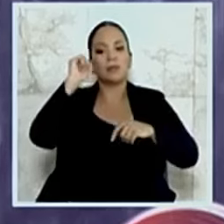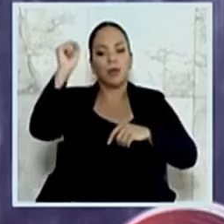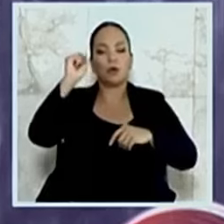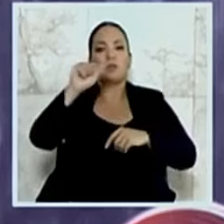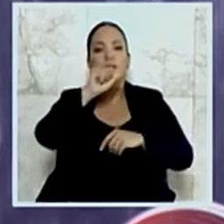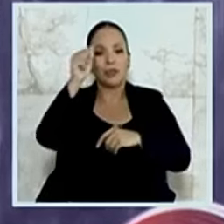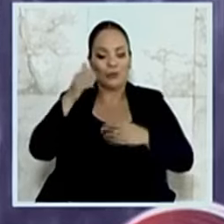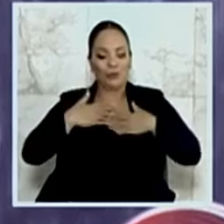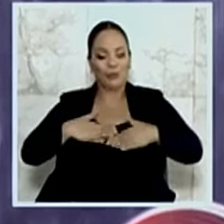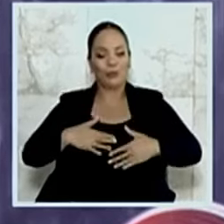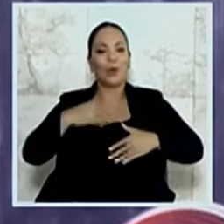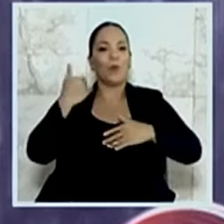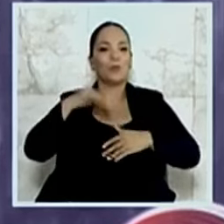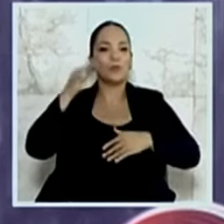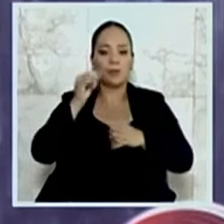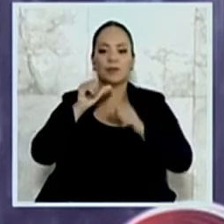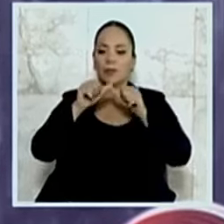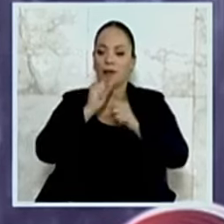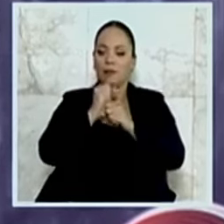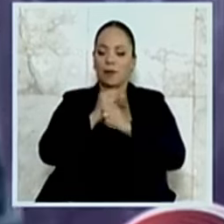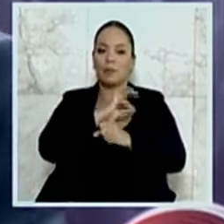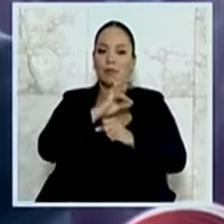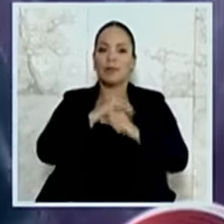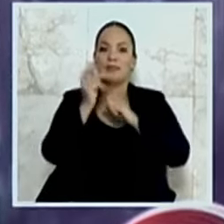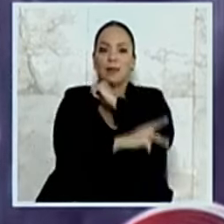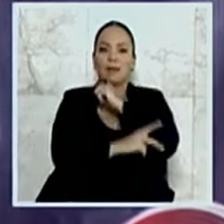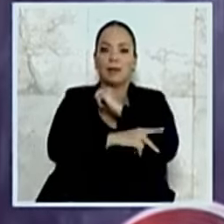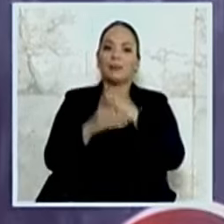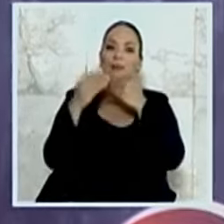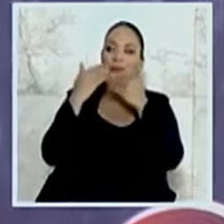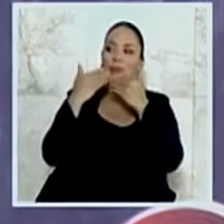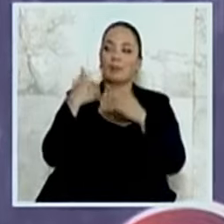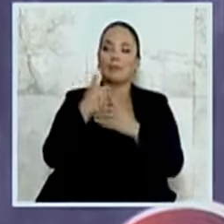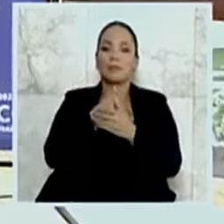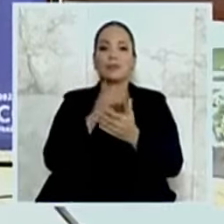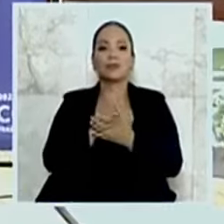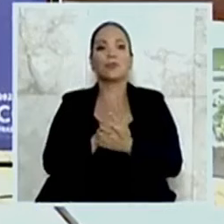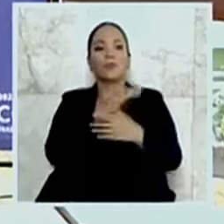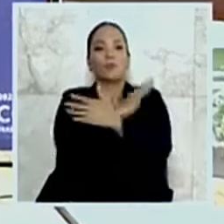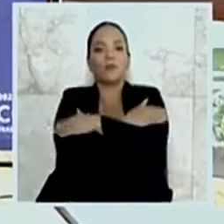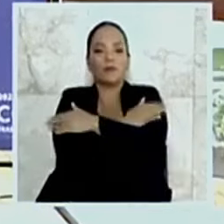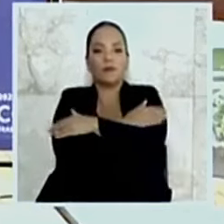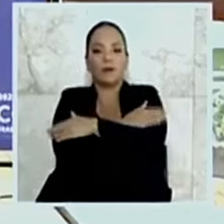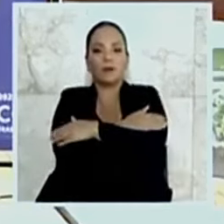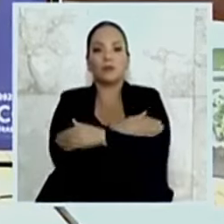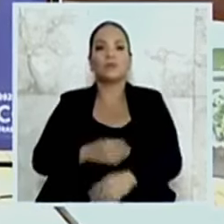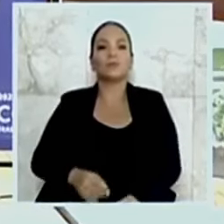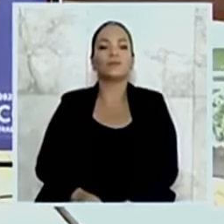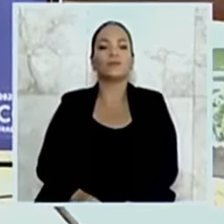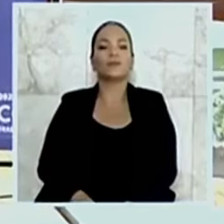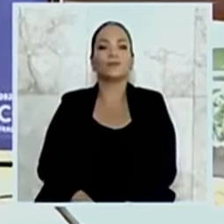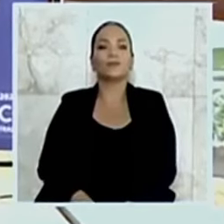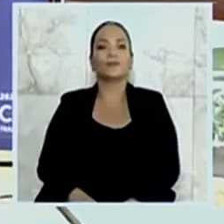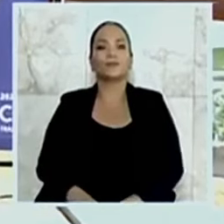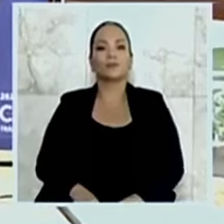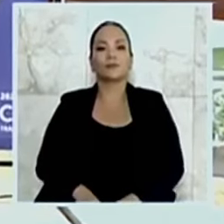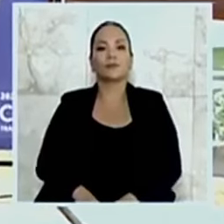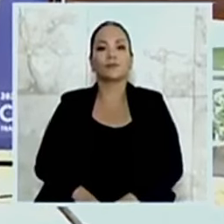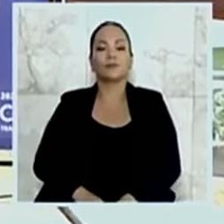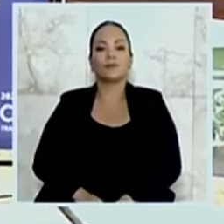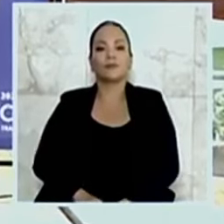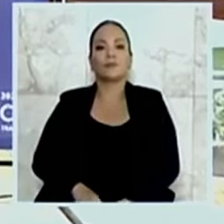resultado. Estamos a sus órdenes y 14.000 efectivos, héroes de azul, hombres y mujeres, seguirán